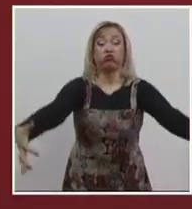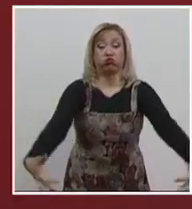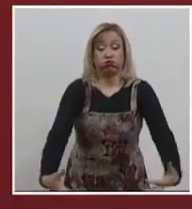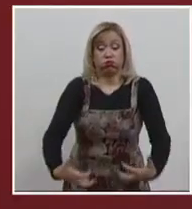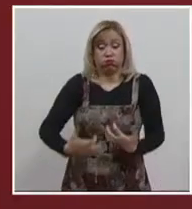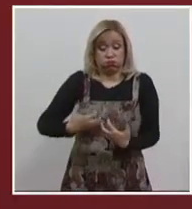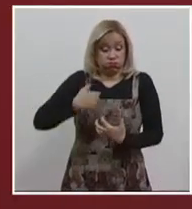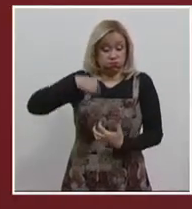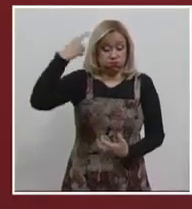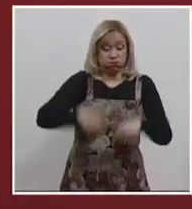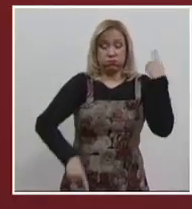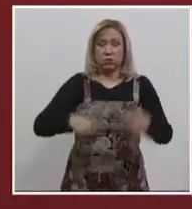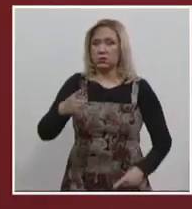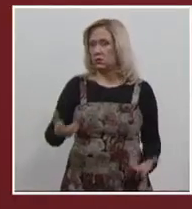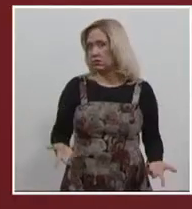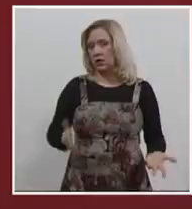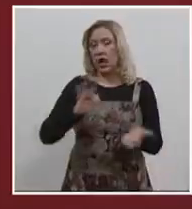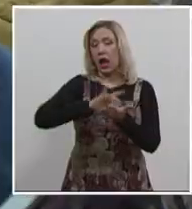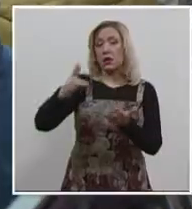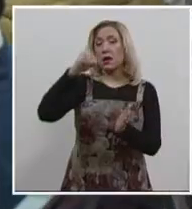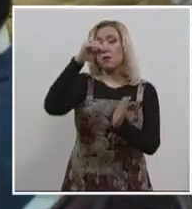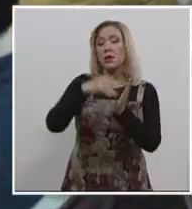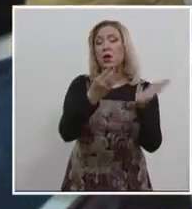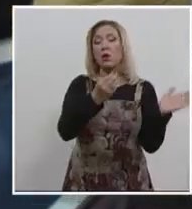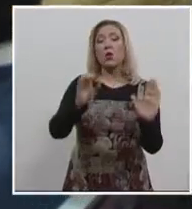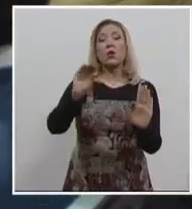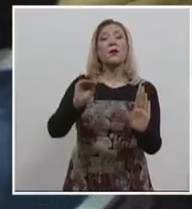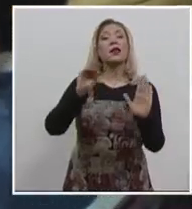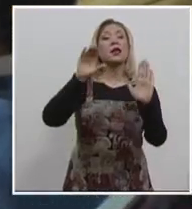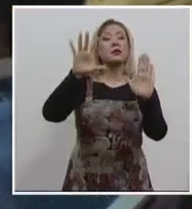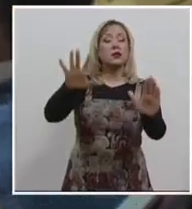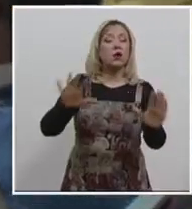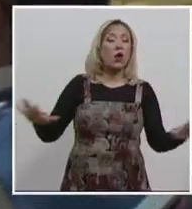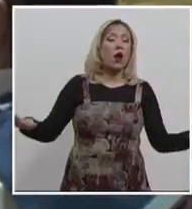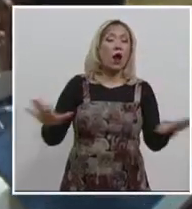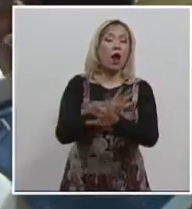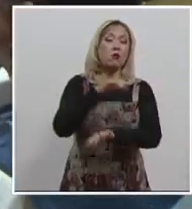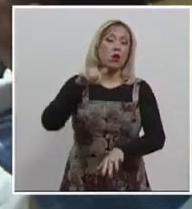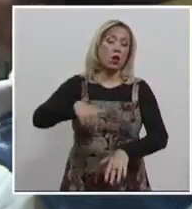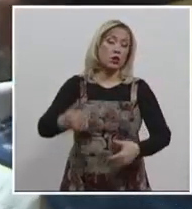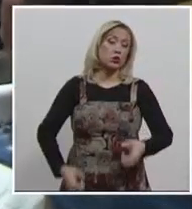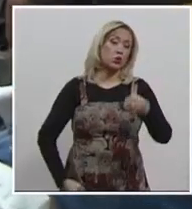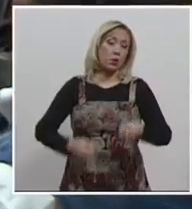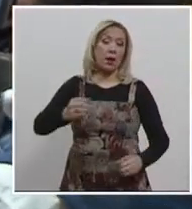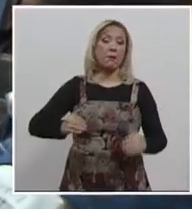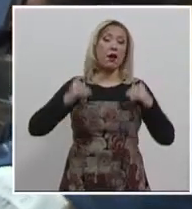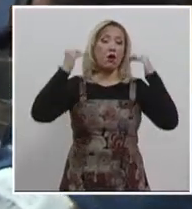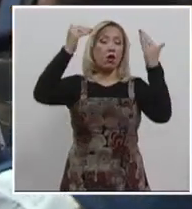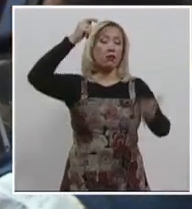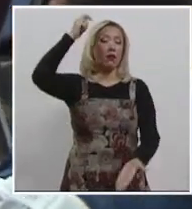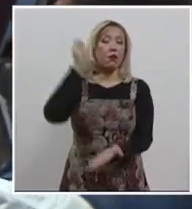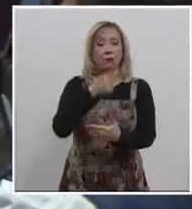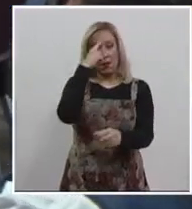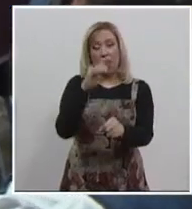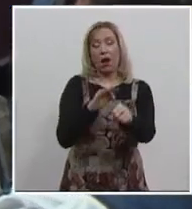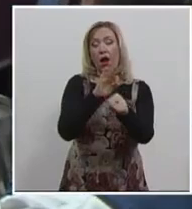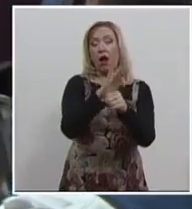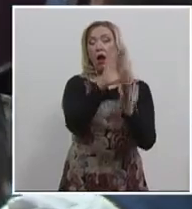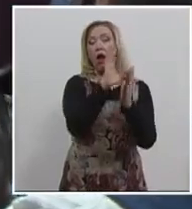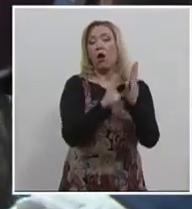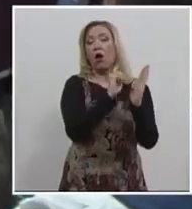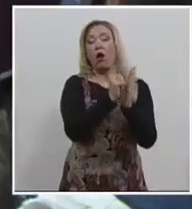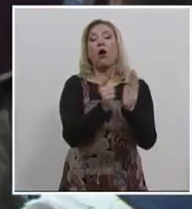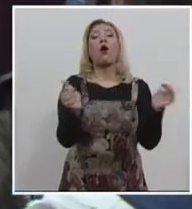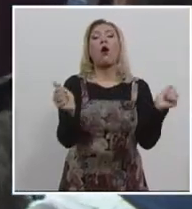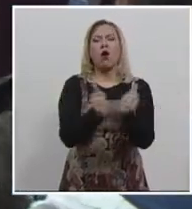reforma judicial de 1995 que dotó a la Suprema Corte de facultades para defender la Carta Magna a través de la acción